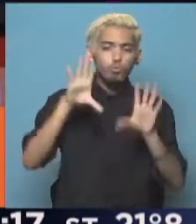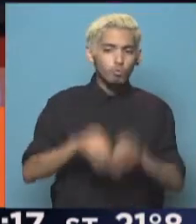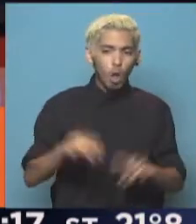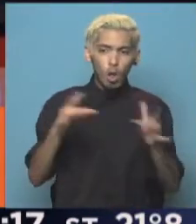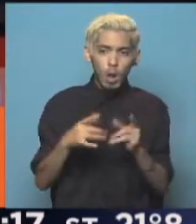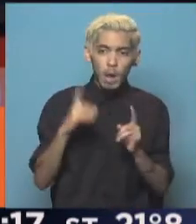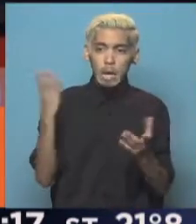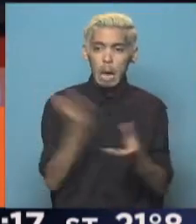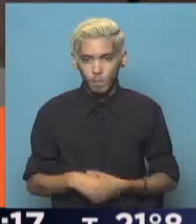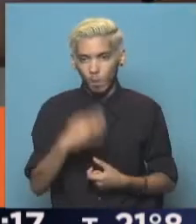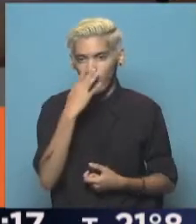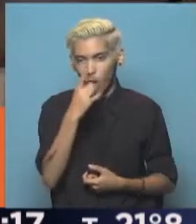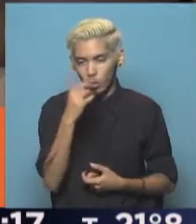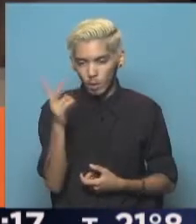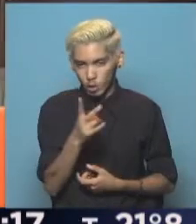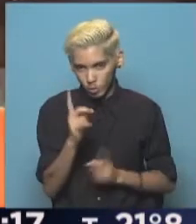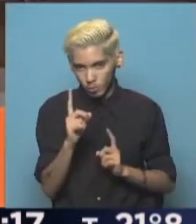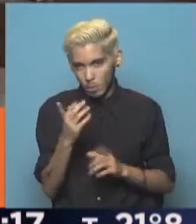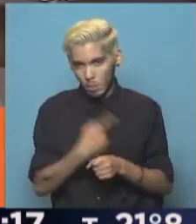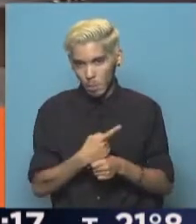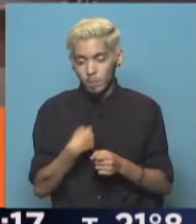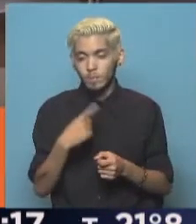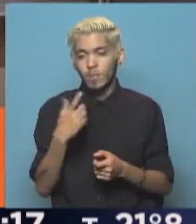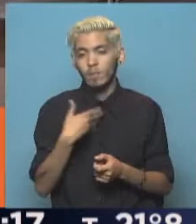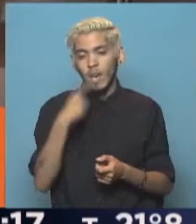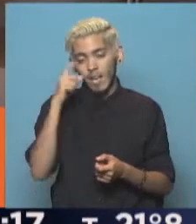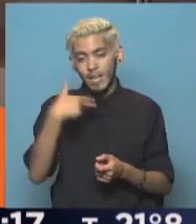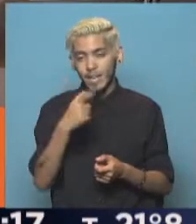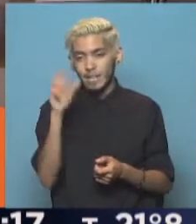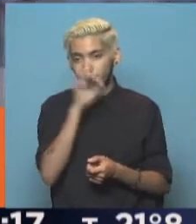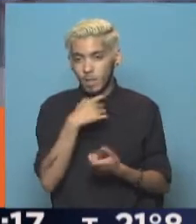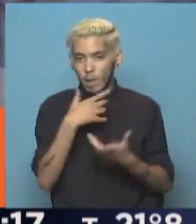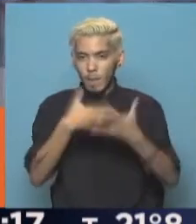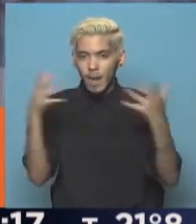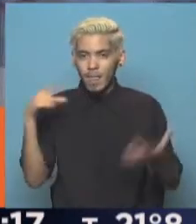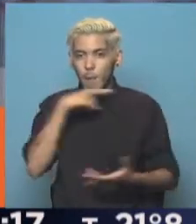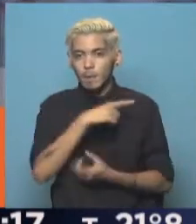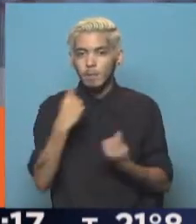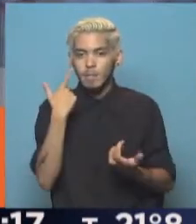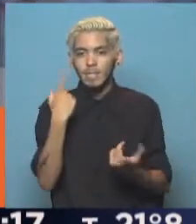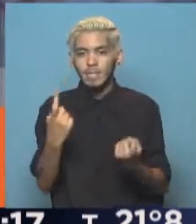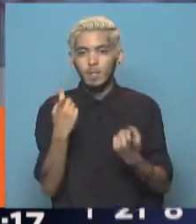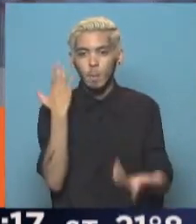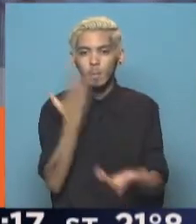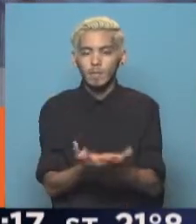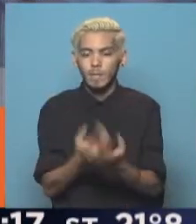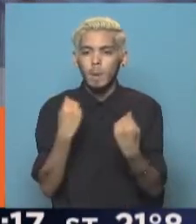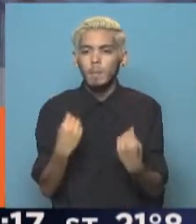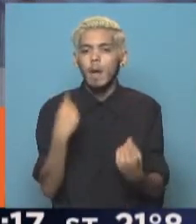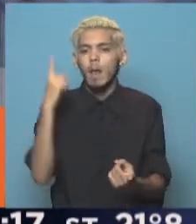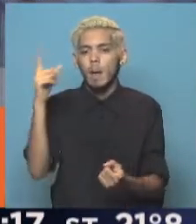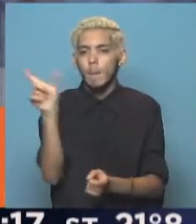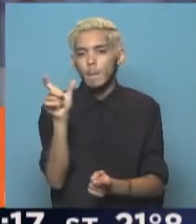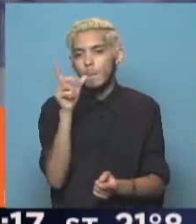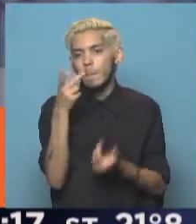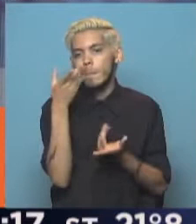presentar carpeta en ningún lado saladillo médico la faena de cerdos quiero ampliar el galpón lo que necesito presentar para tomar el préstamo para